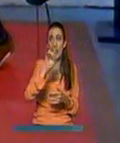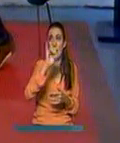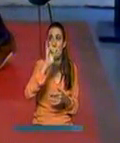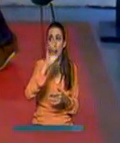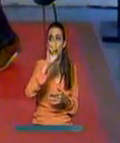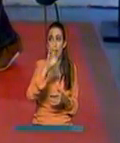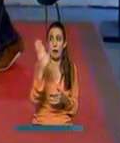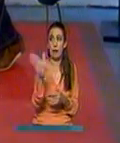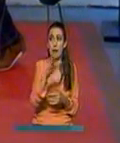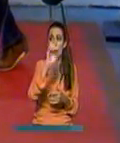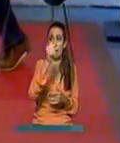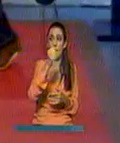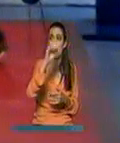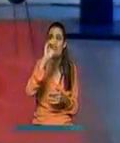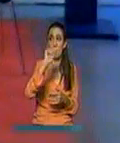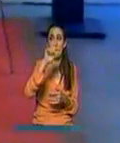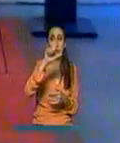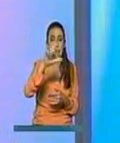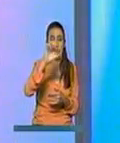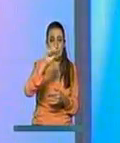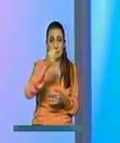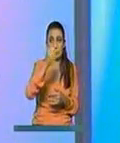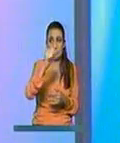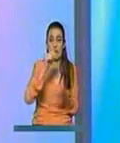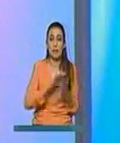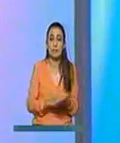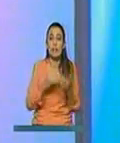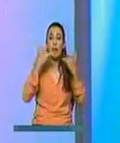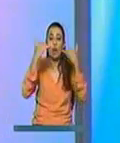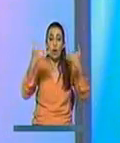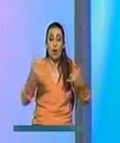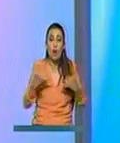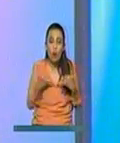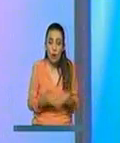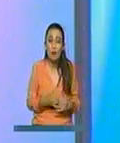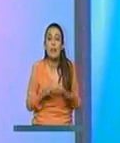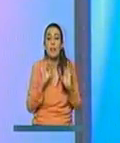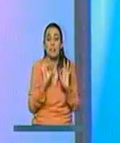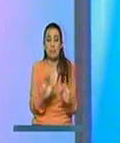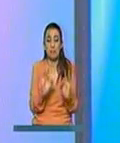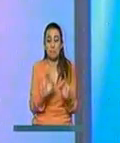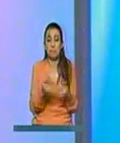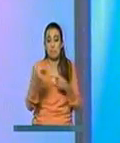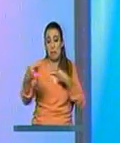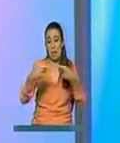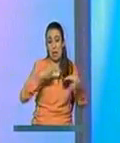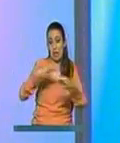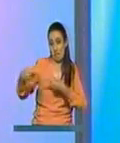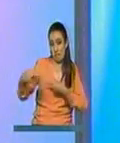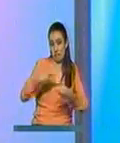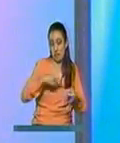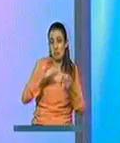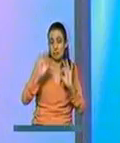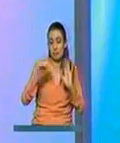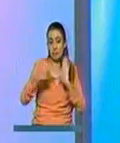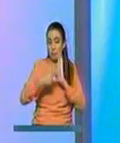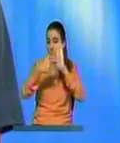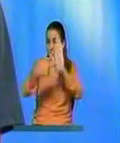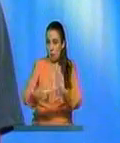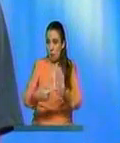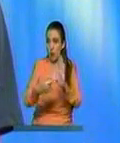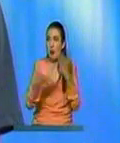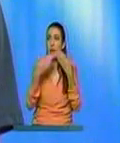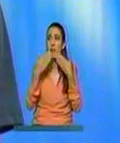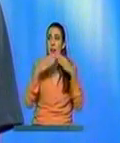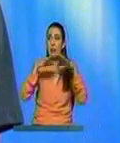cervecería Sabay. Está aquí él precisamente degustando uno de sus tantos productos y variedades, y es una muestra clara del desarrollo y